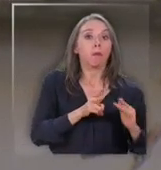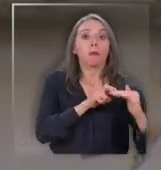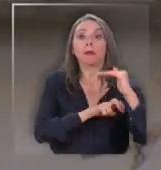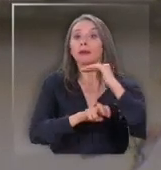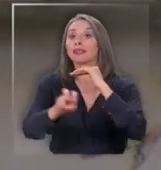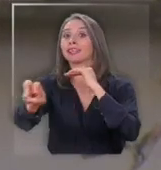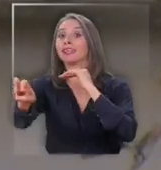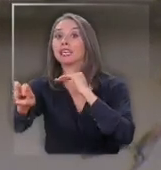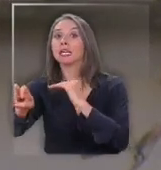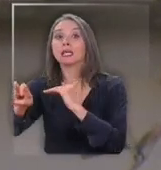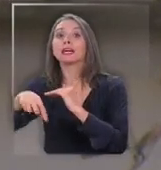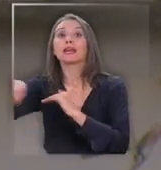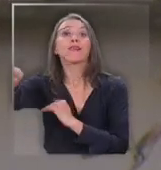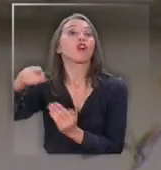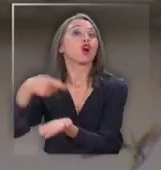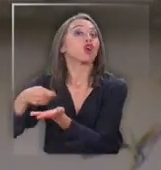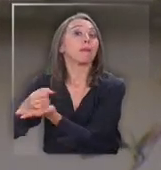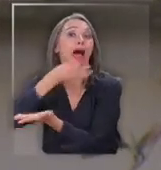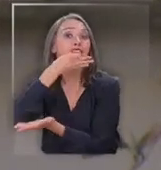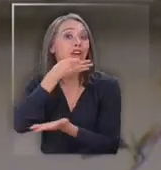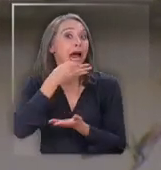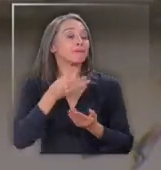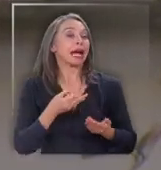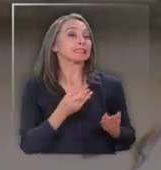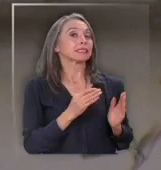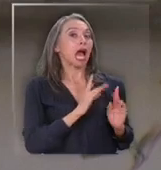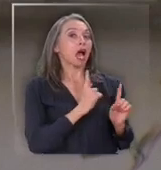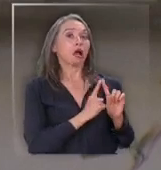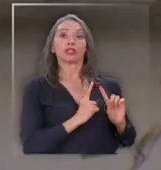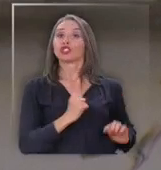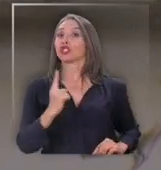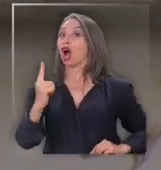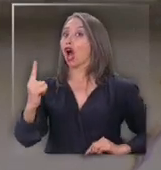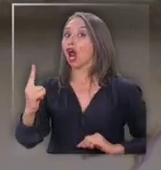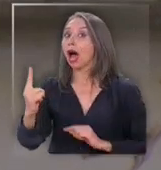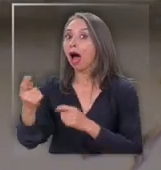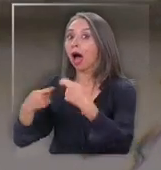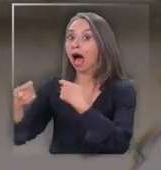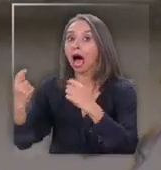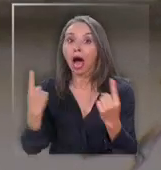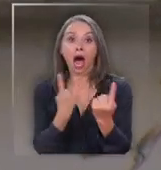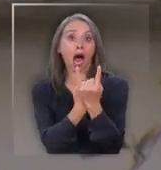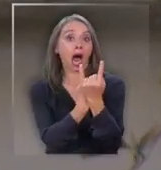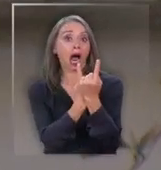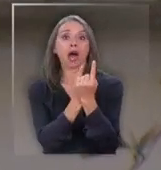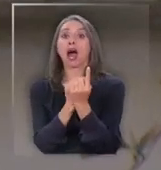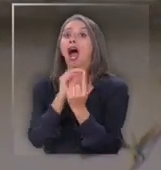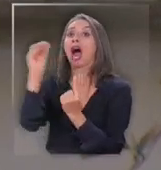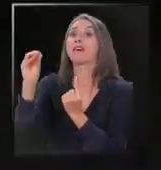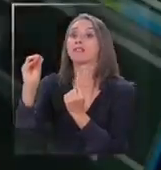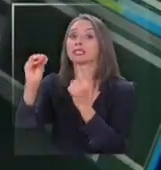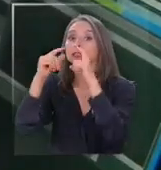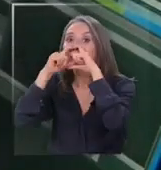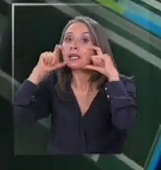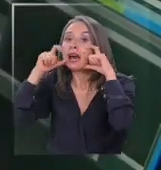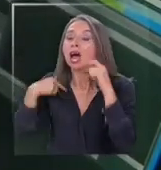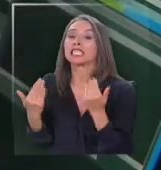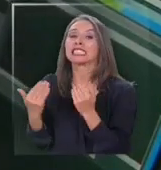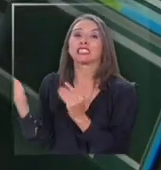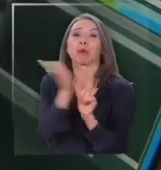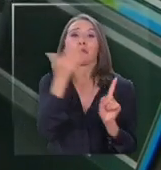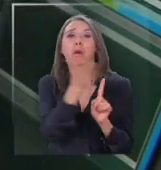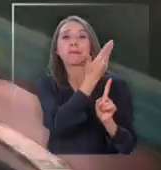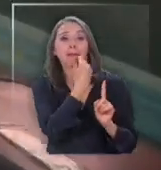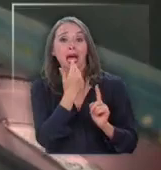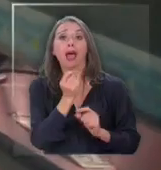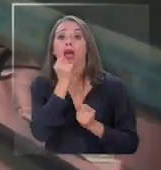a la farmacia y ahí poder hacer el contacto y a hacer la alerta que necesita hacer. Si bien las denuncias